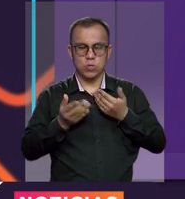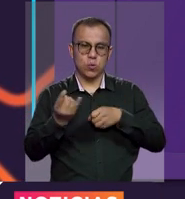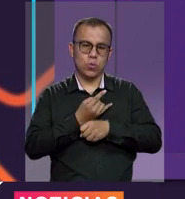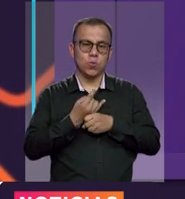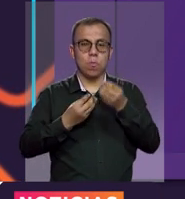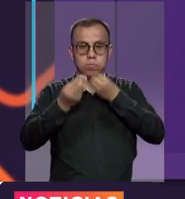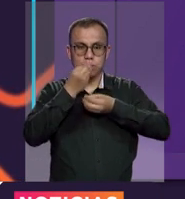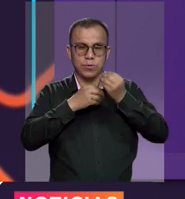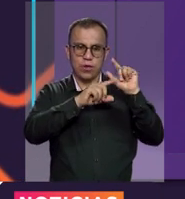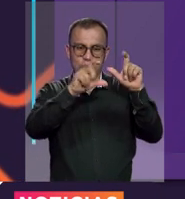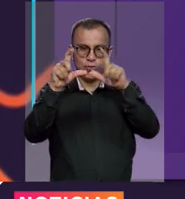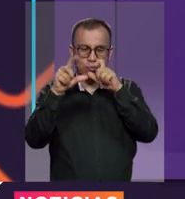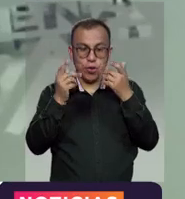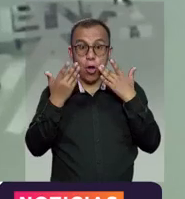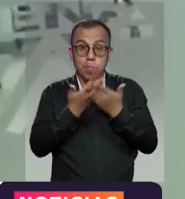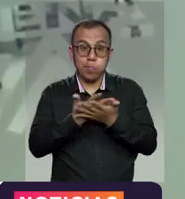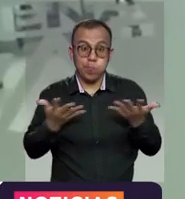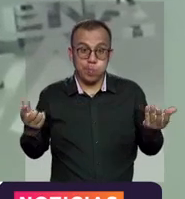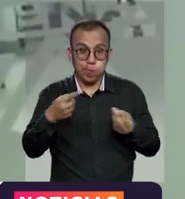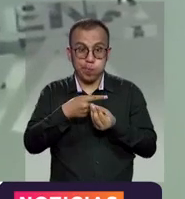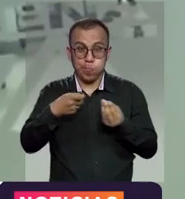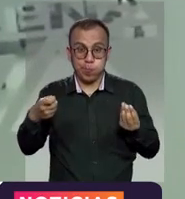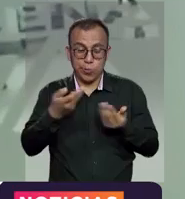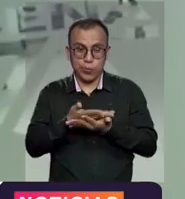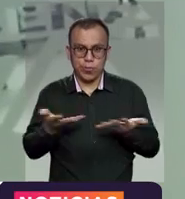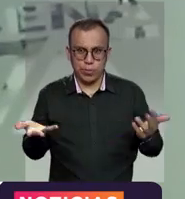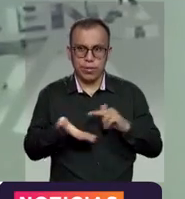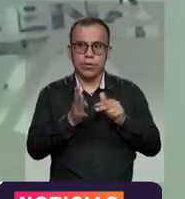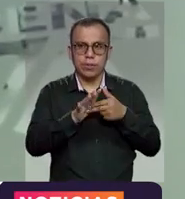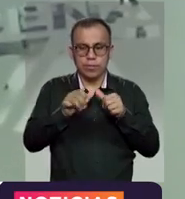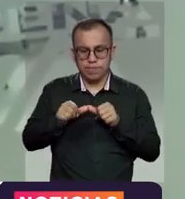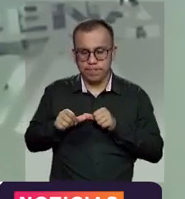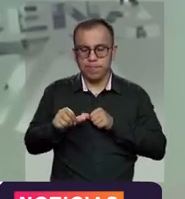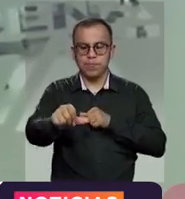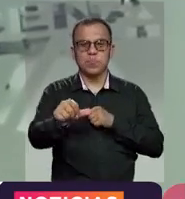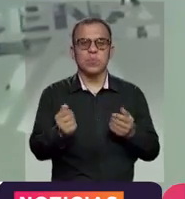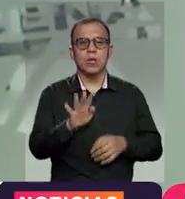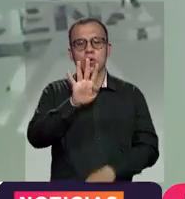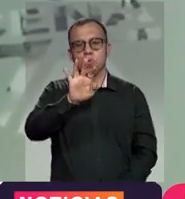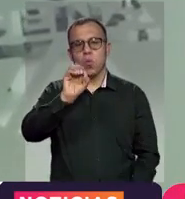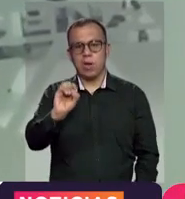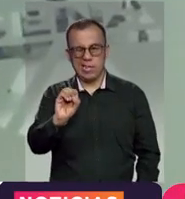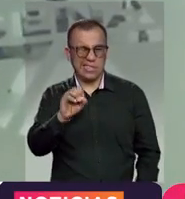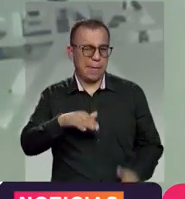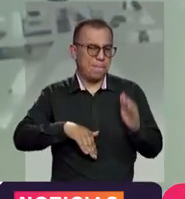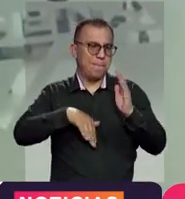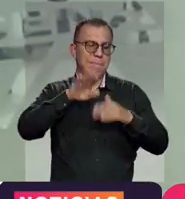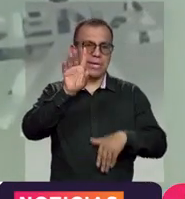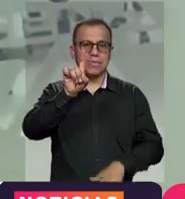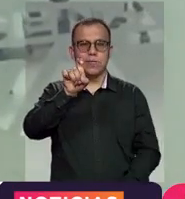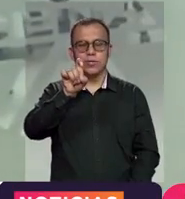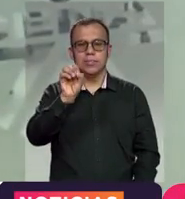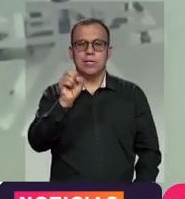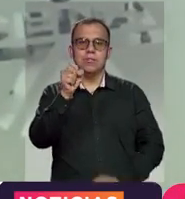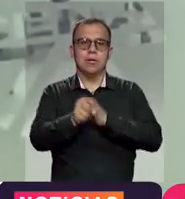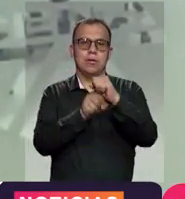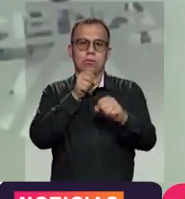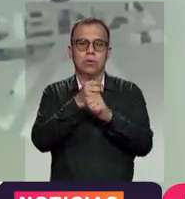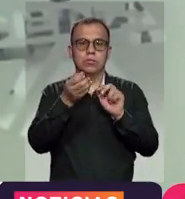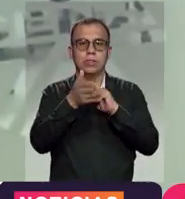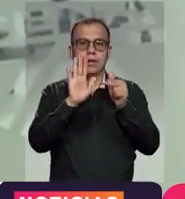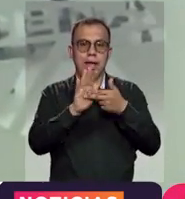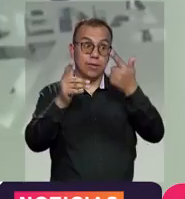alimentos y fotografía de productos. Estos cursos tienen una durabilidad entre 40 máximo 60 horas y la